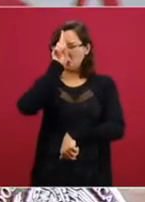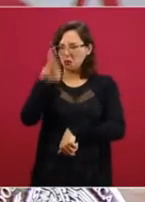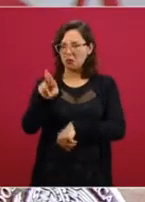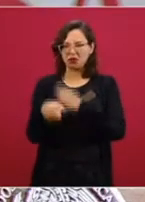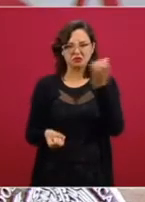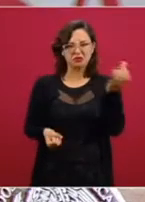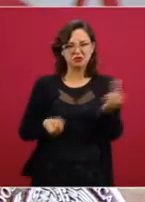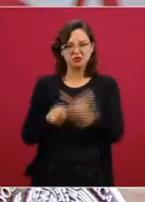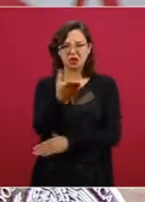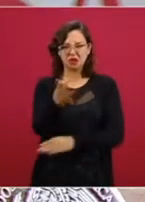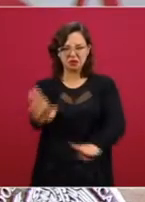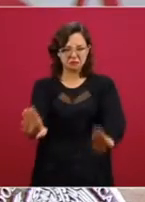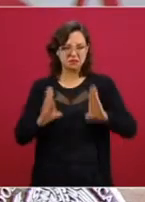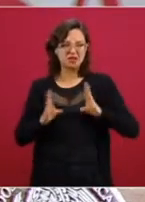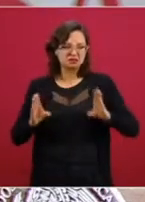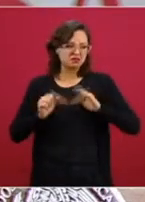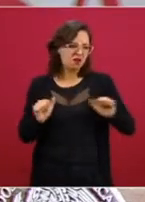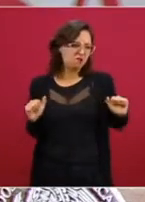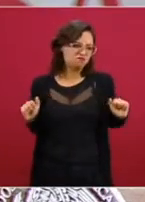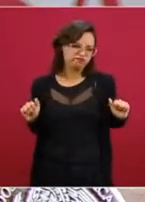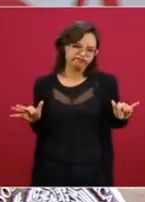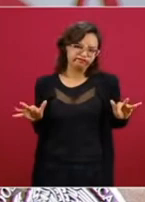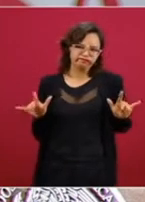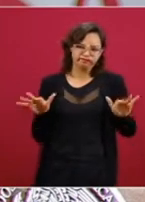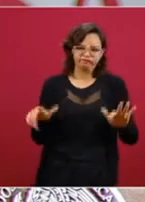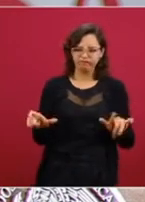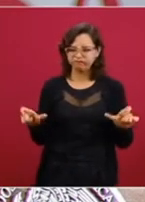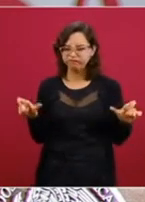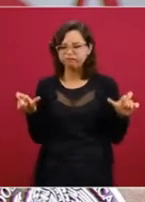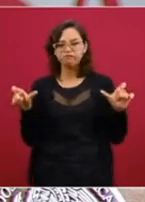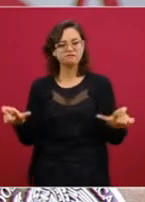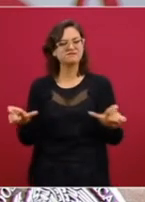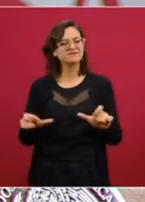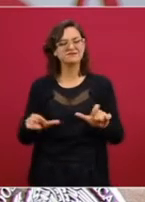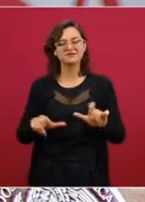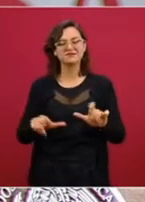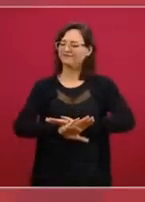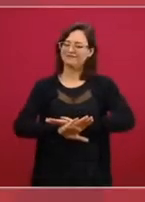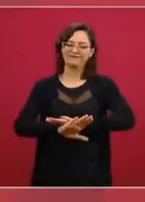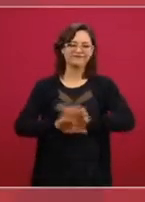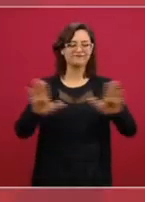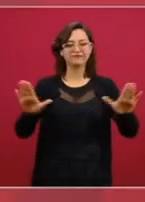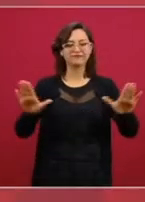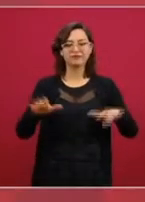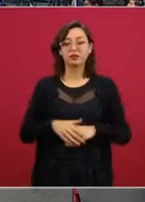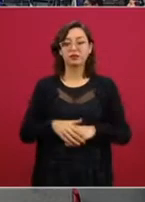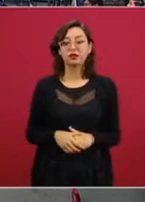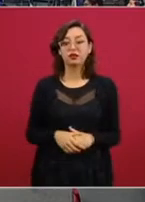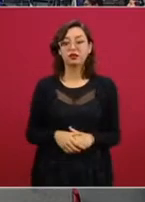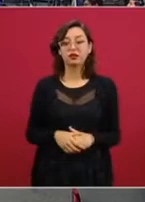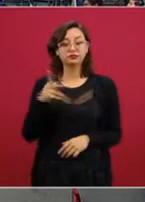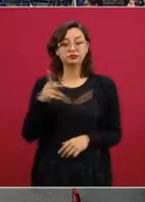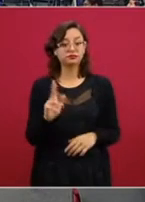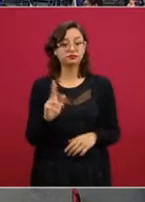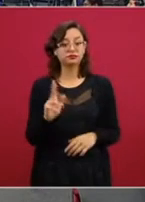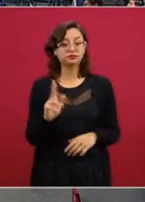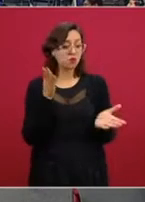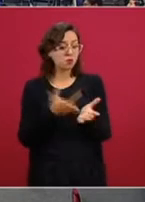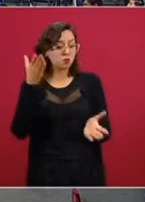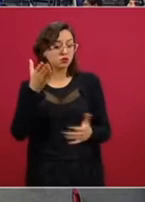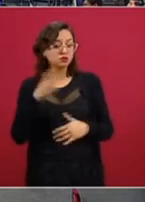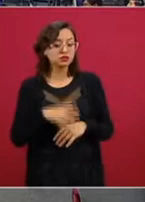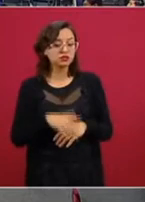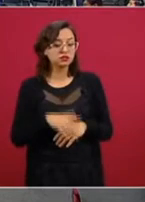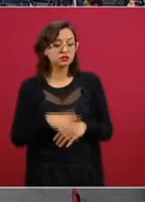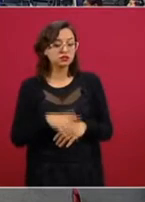y militarizar al país. Y eso no funciona. Acá están estableciendo multas para la gente que está en la calle sin ninguna